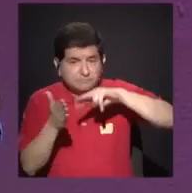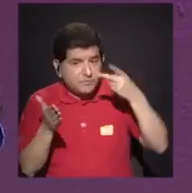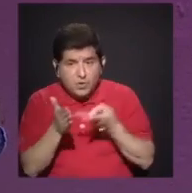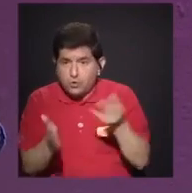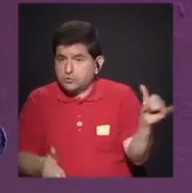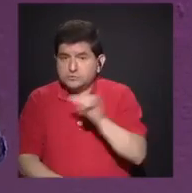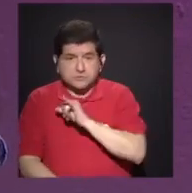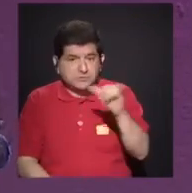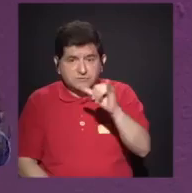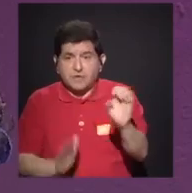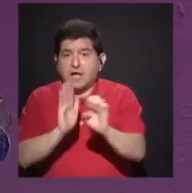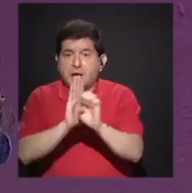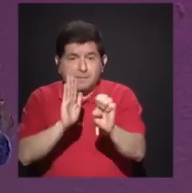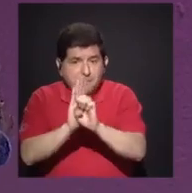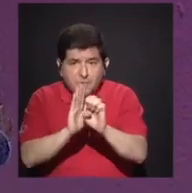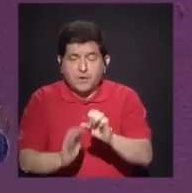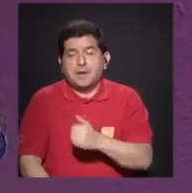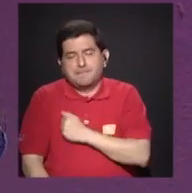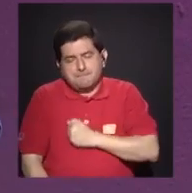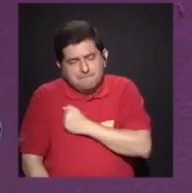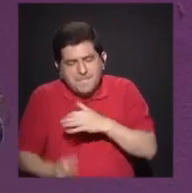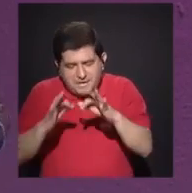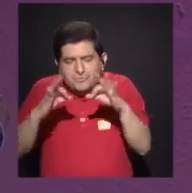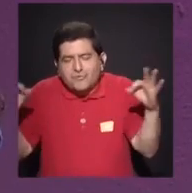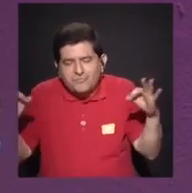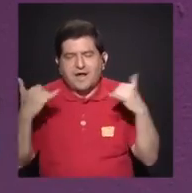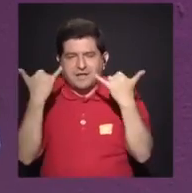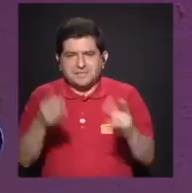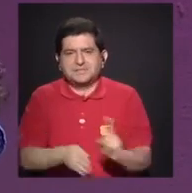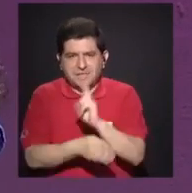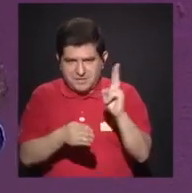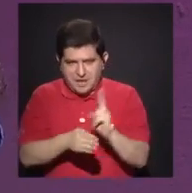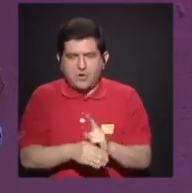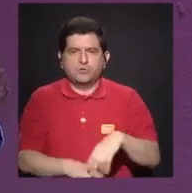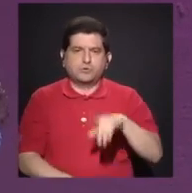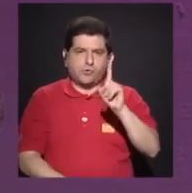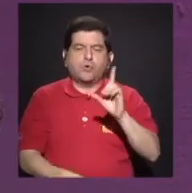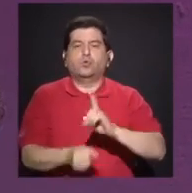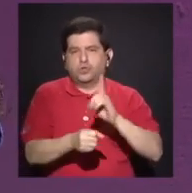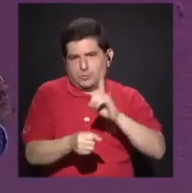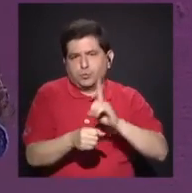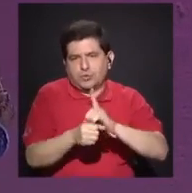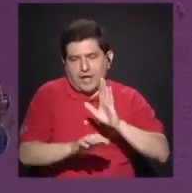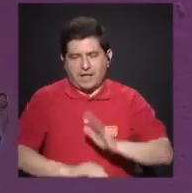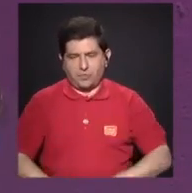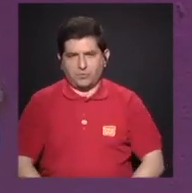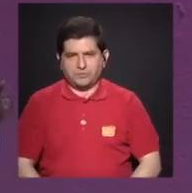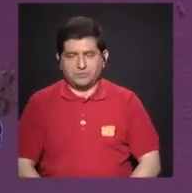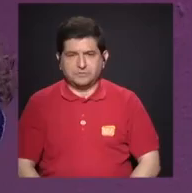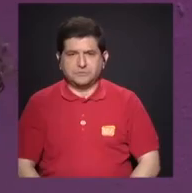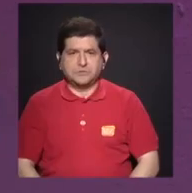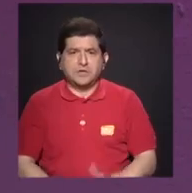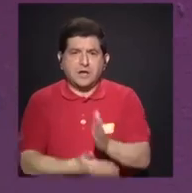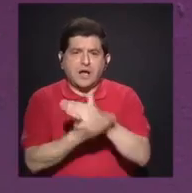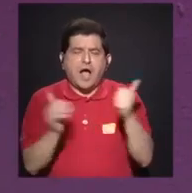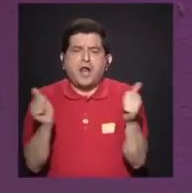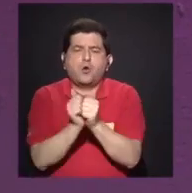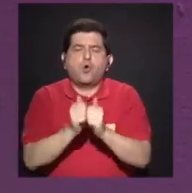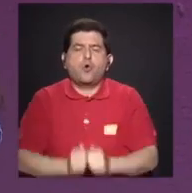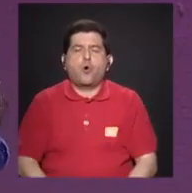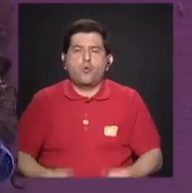lo mismo, por ejemplo, me van a perdonar la expresión, pero ya la utilizó uno de nuestros diputados, hacer algo con